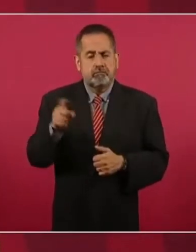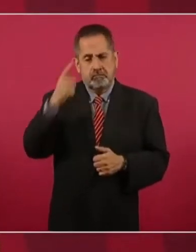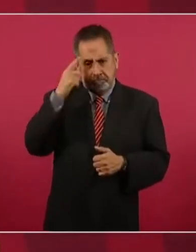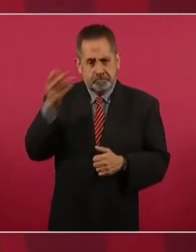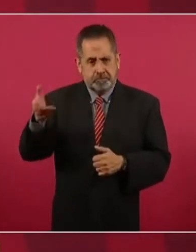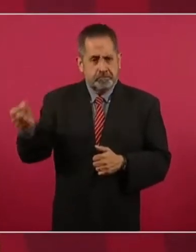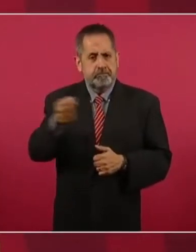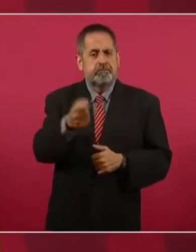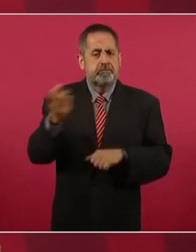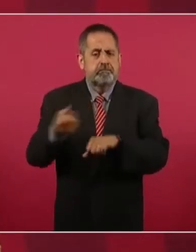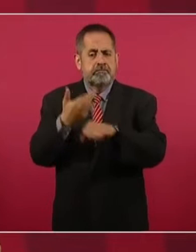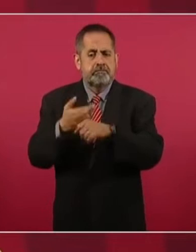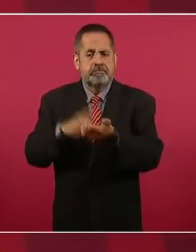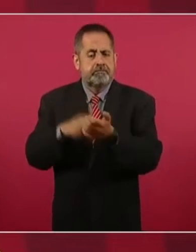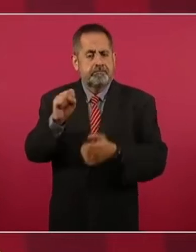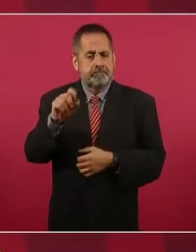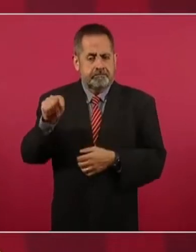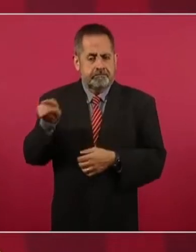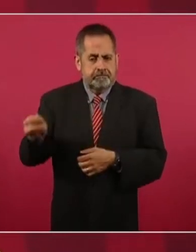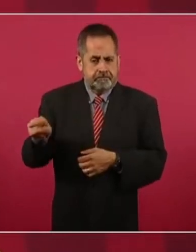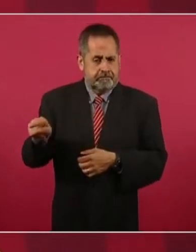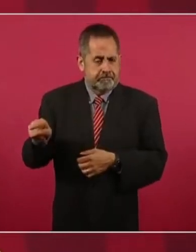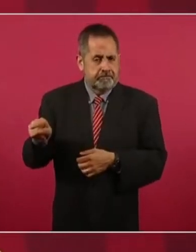pedirle a la Secretaria del Trabajo,